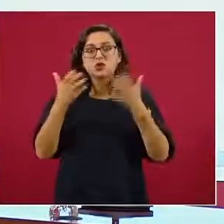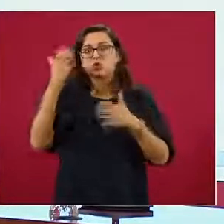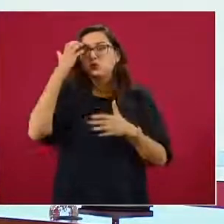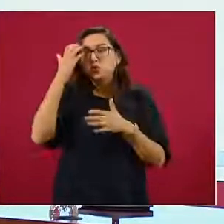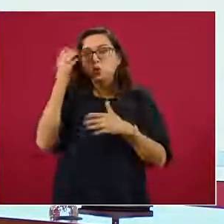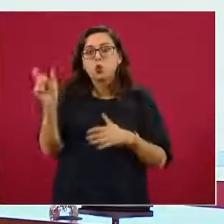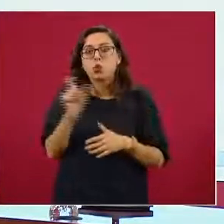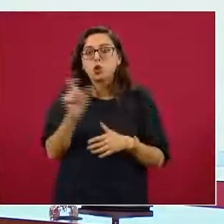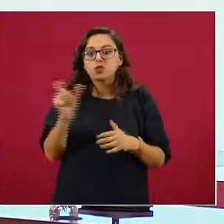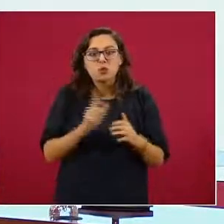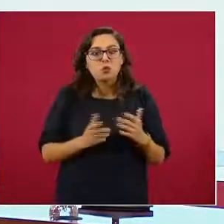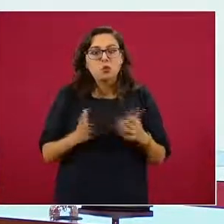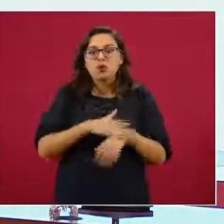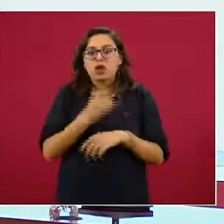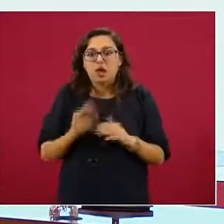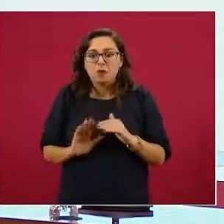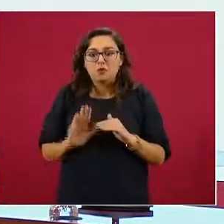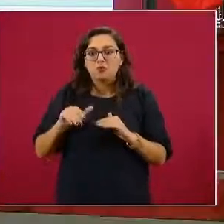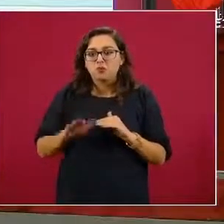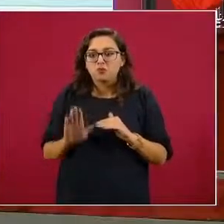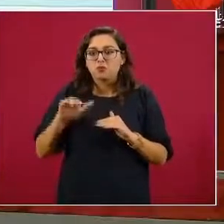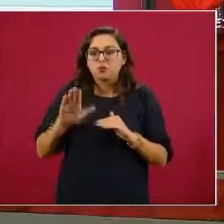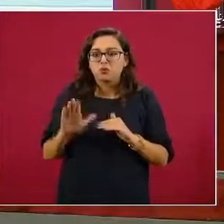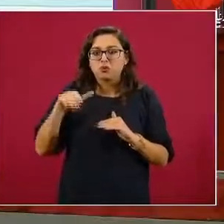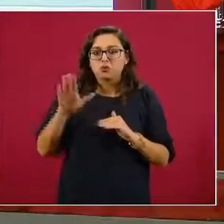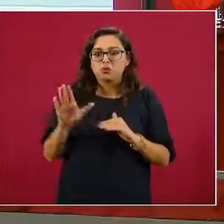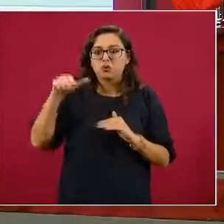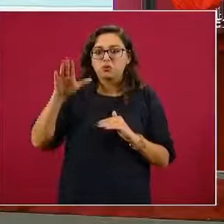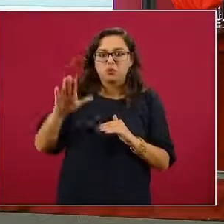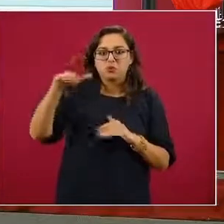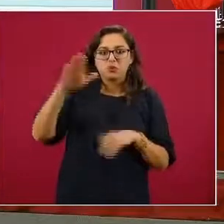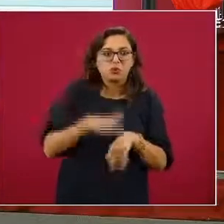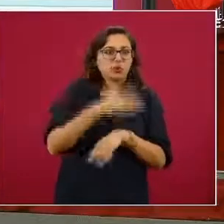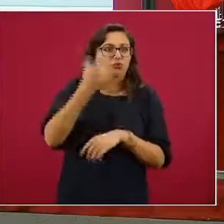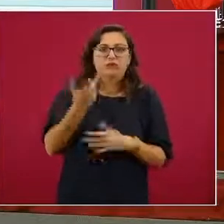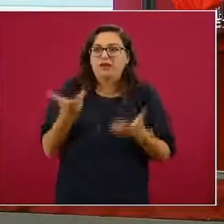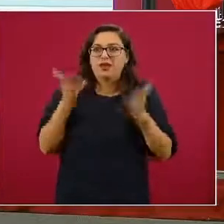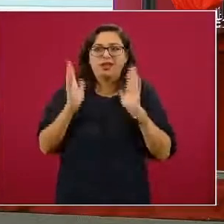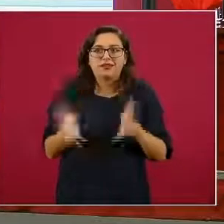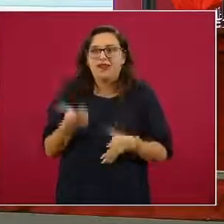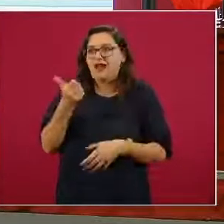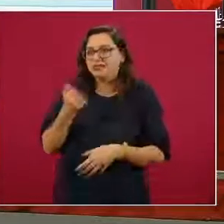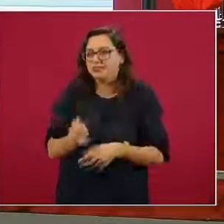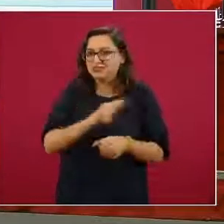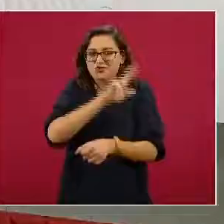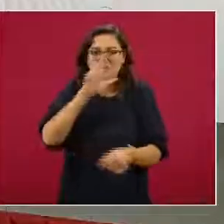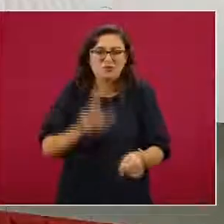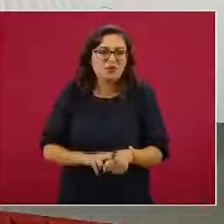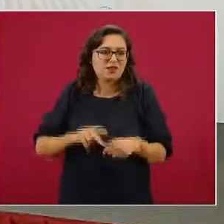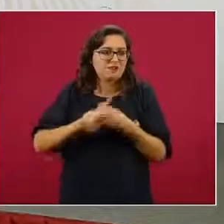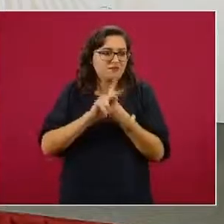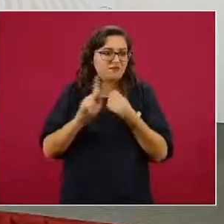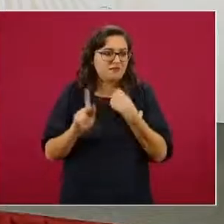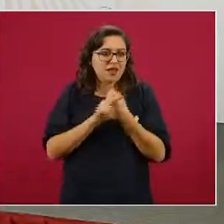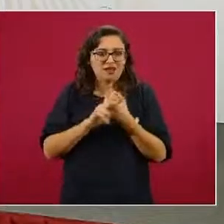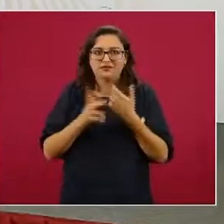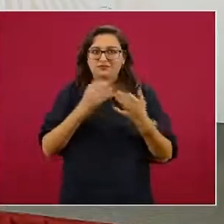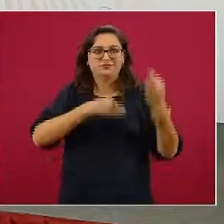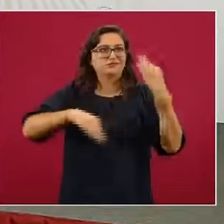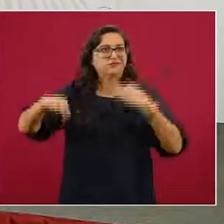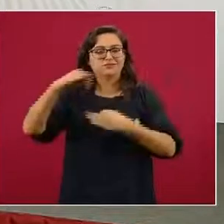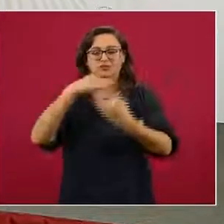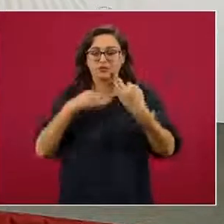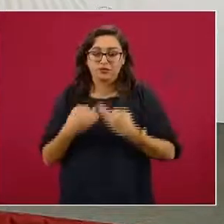conocer que existen múltiples picos, como hemos visto claramente en México, en el mundo, lo veremos ahora en el mundo. Pero aquí está